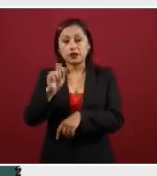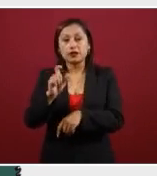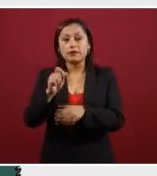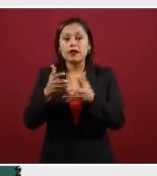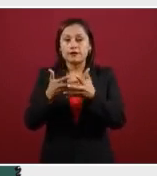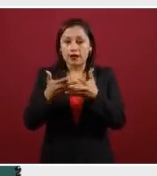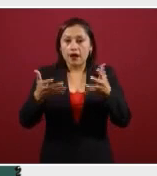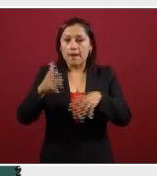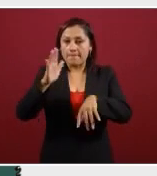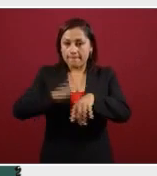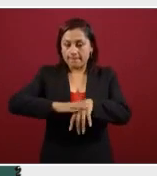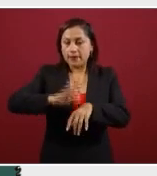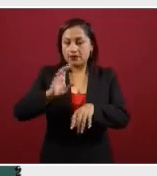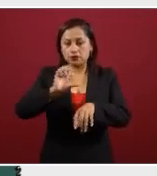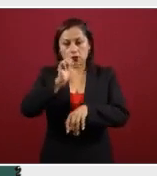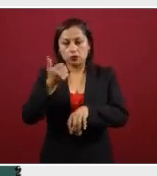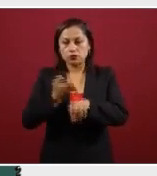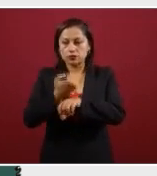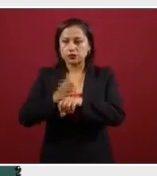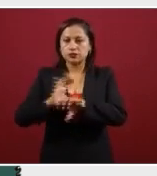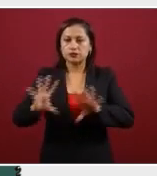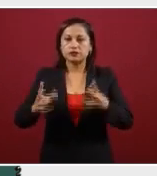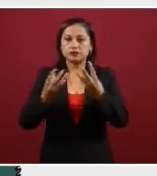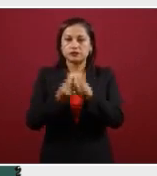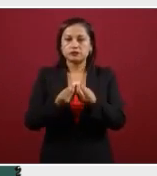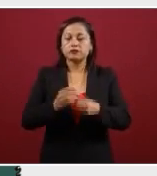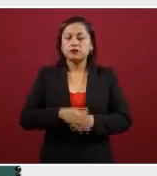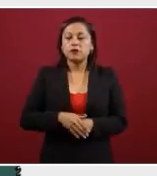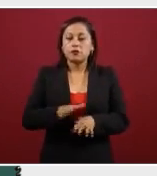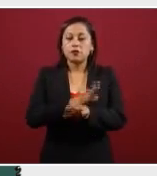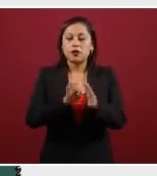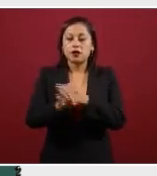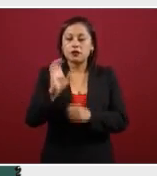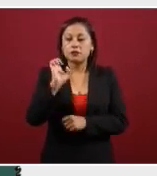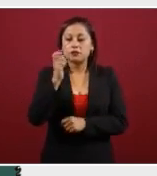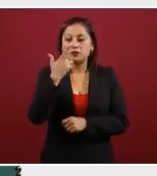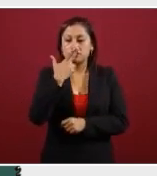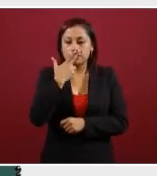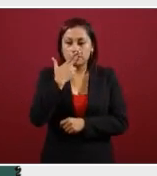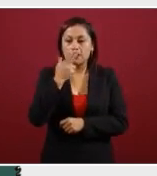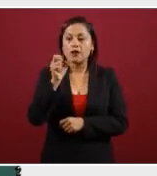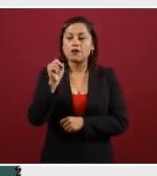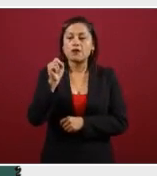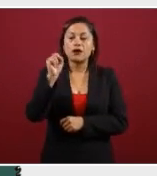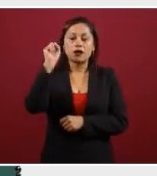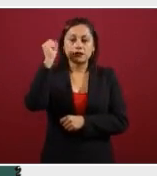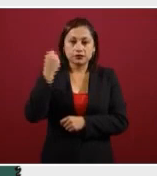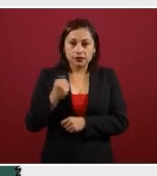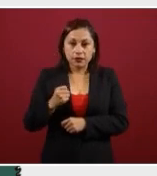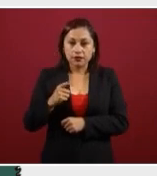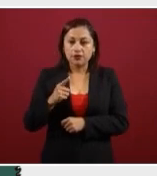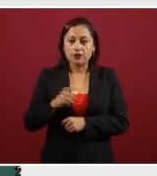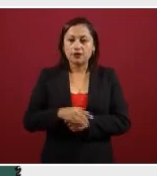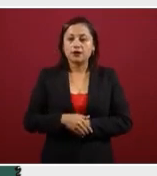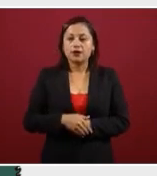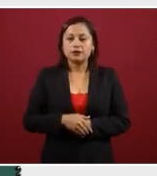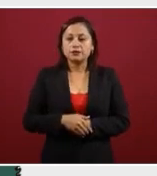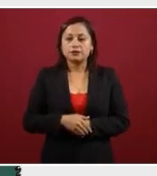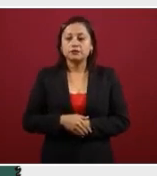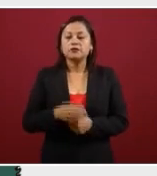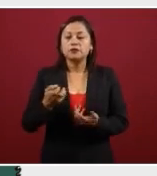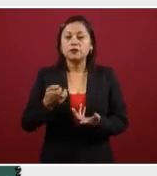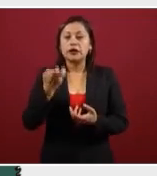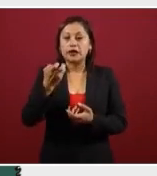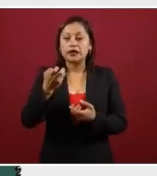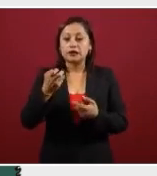hay algunos estados nuevos. El caso de Chihuahua y Sinaloa completan lo que es el Triángulo